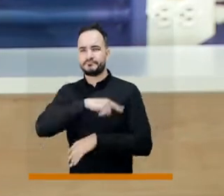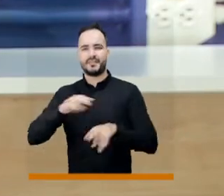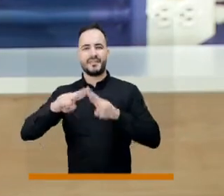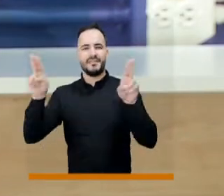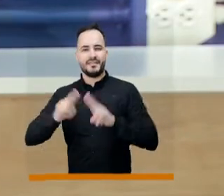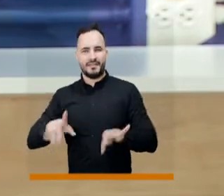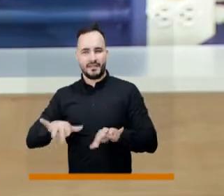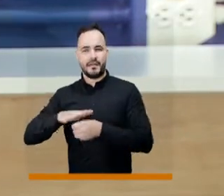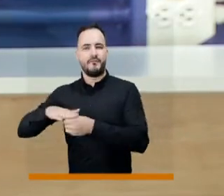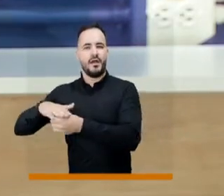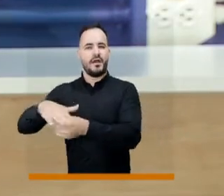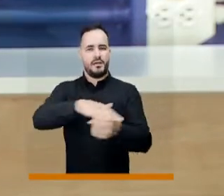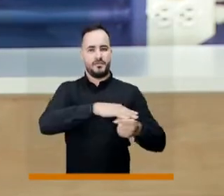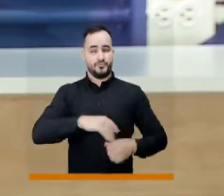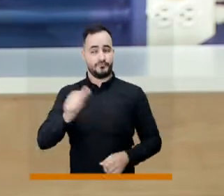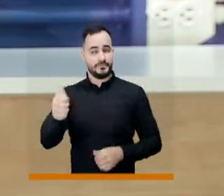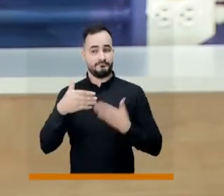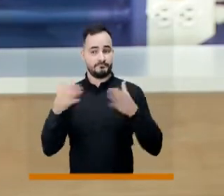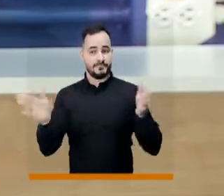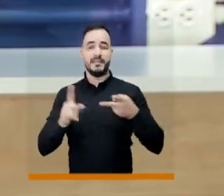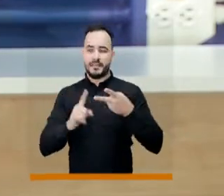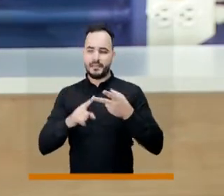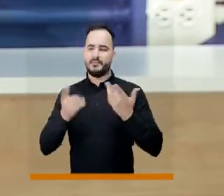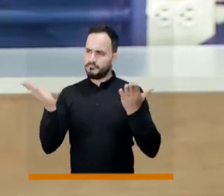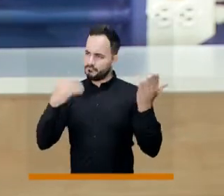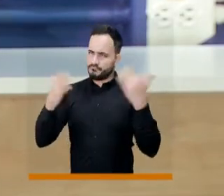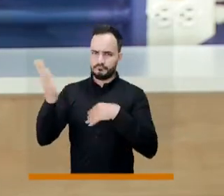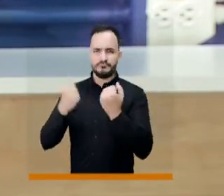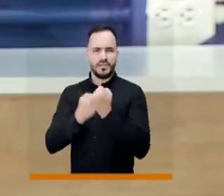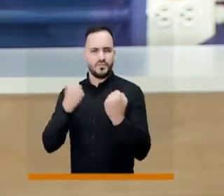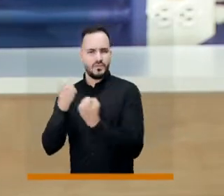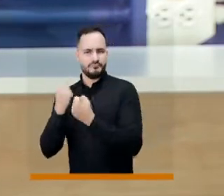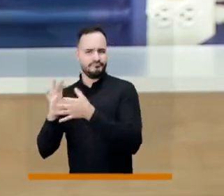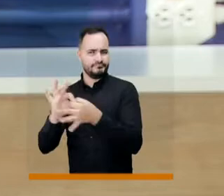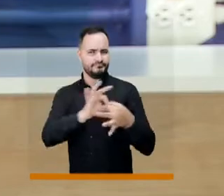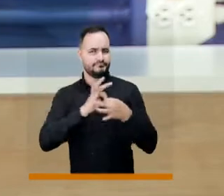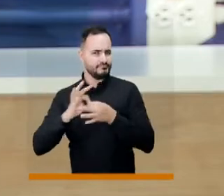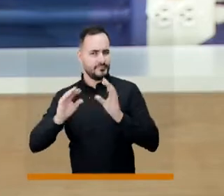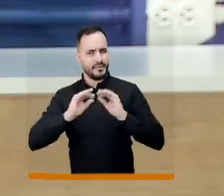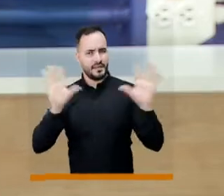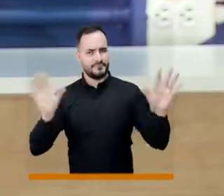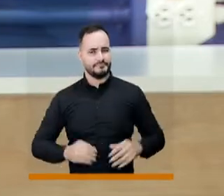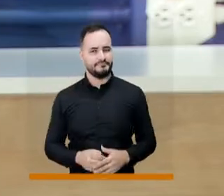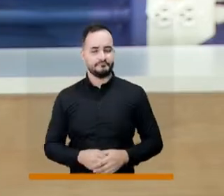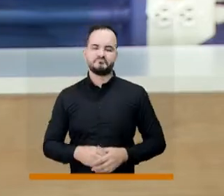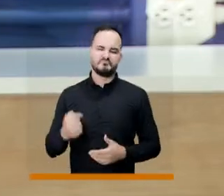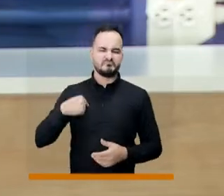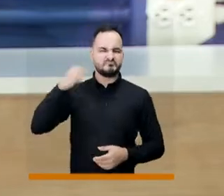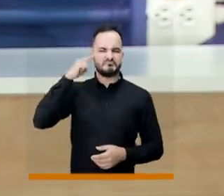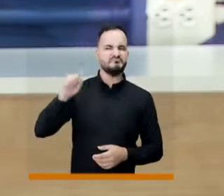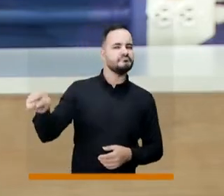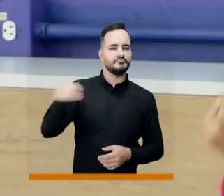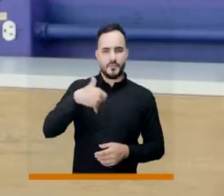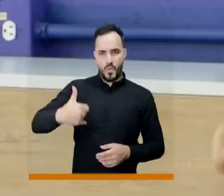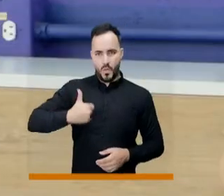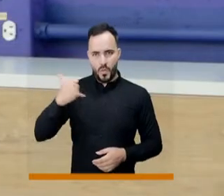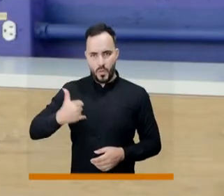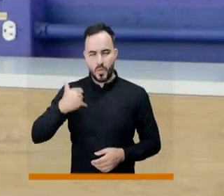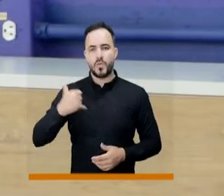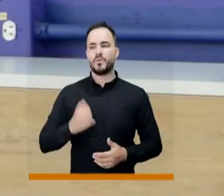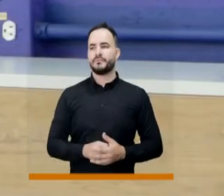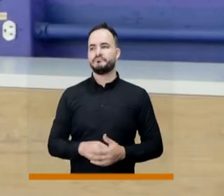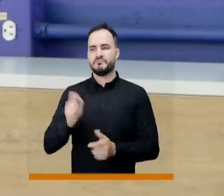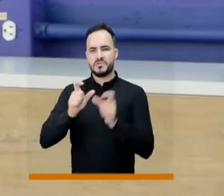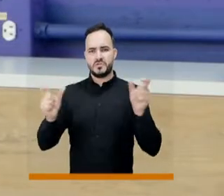implementen políticas de conectividad, de asociatividad en los barrios y de cooperación, de colaboración. Ellos,